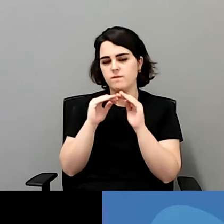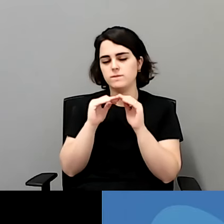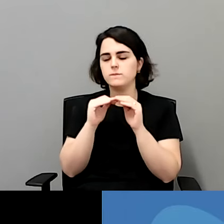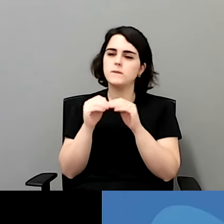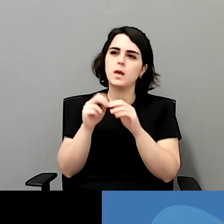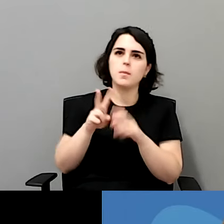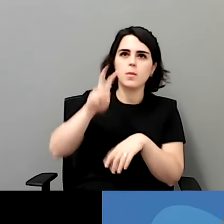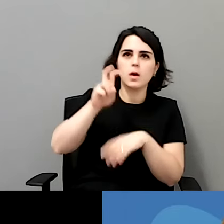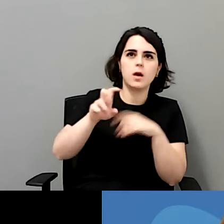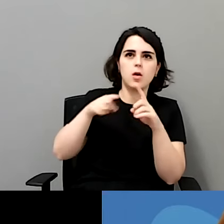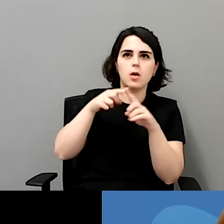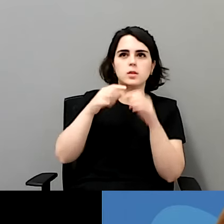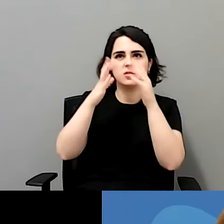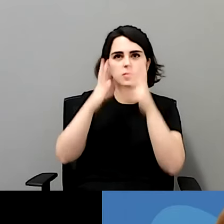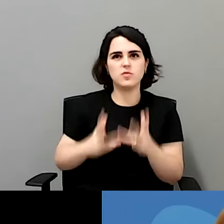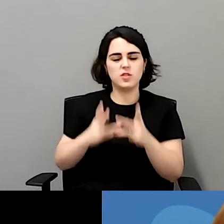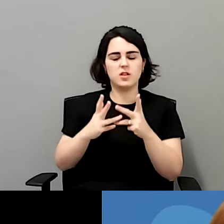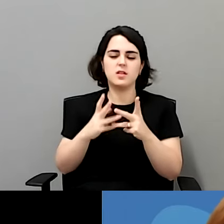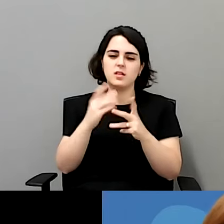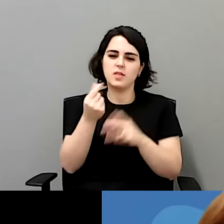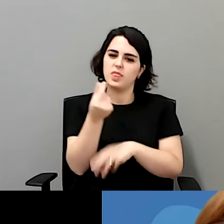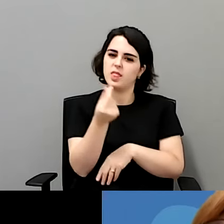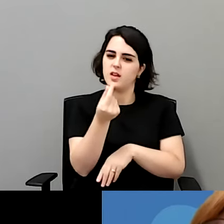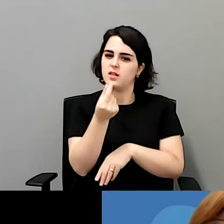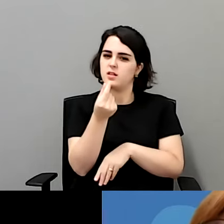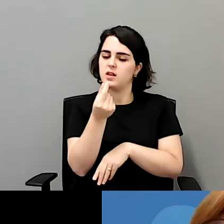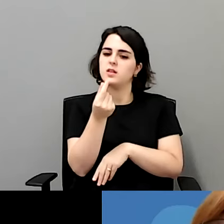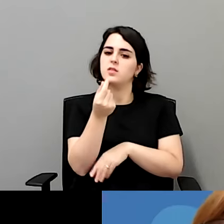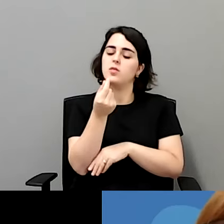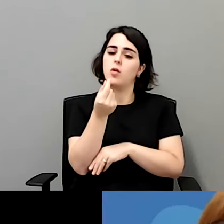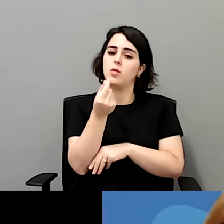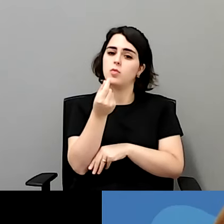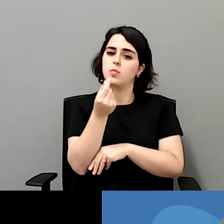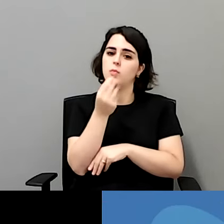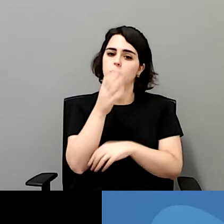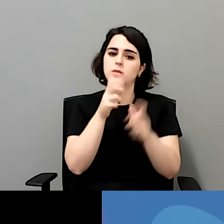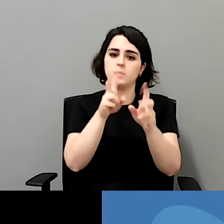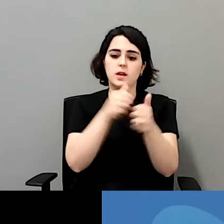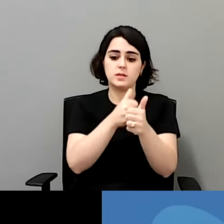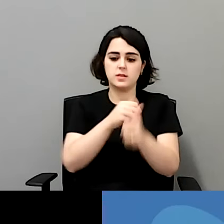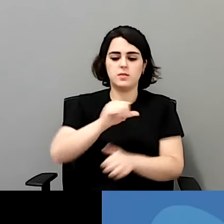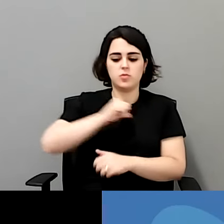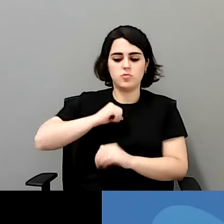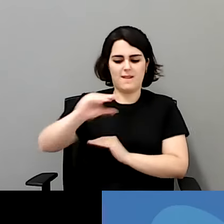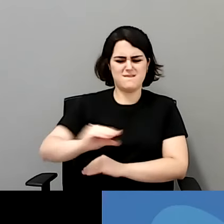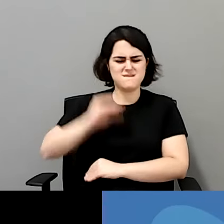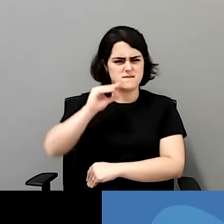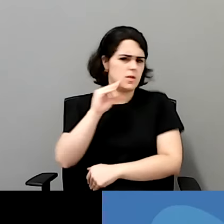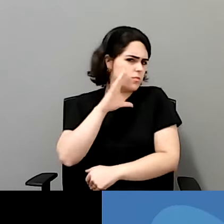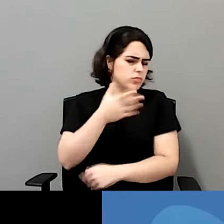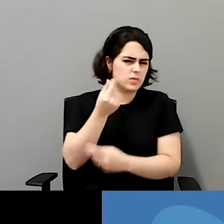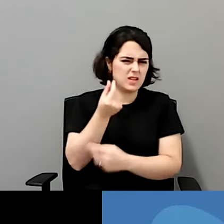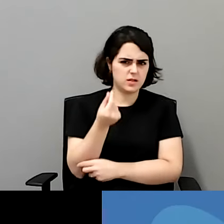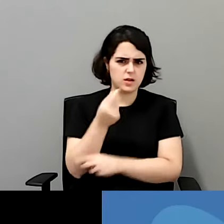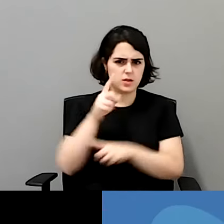para calcular la cantidad de dinero que se te va a dar por la asistencia personal? Bueno, pues